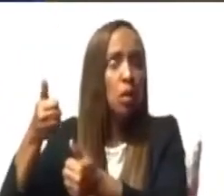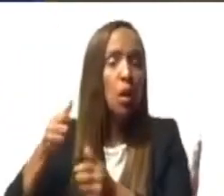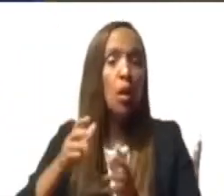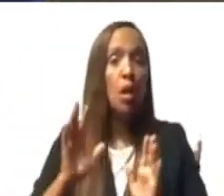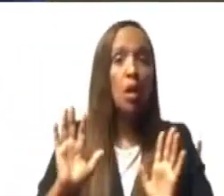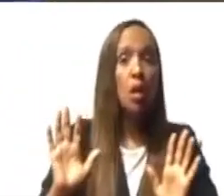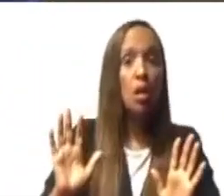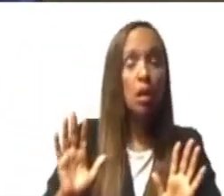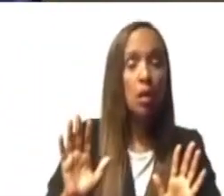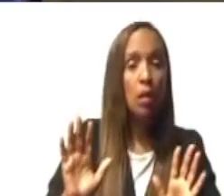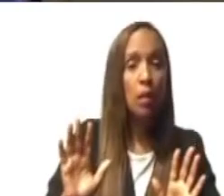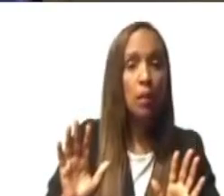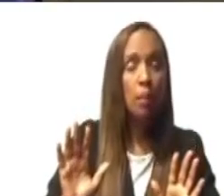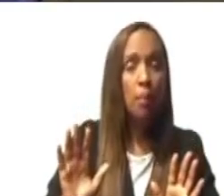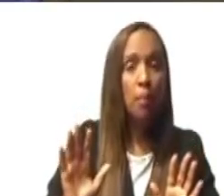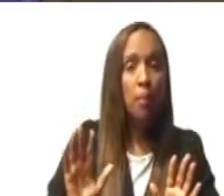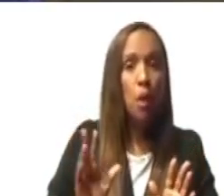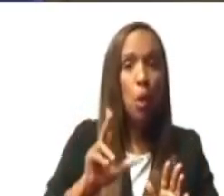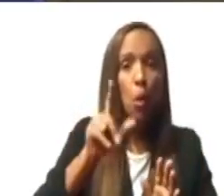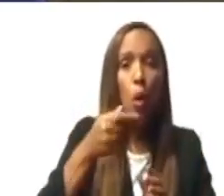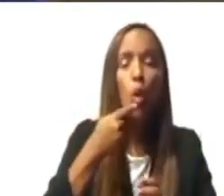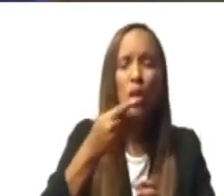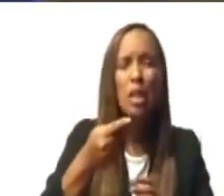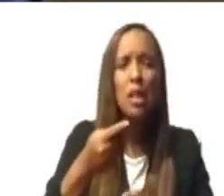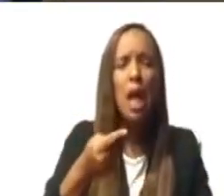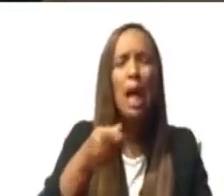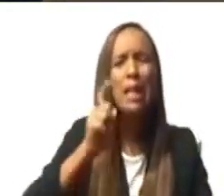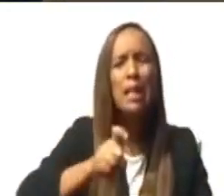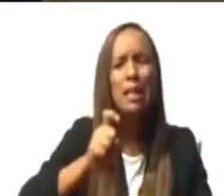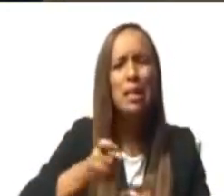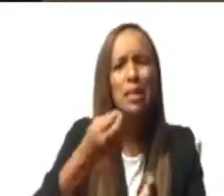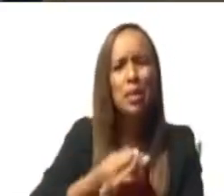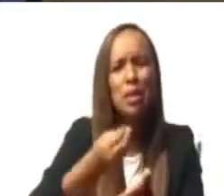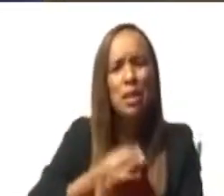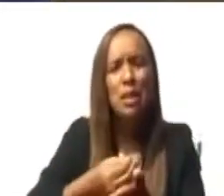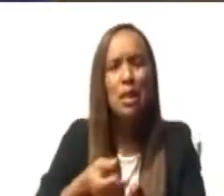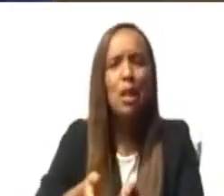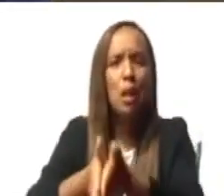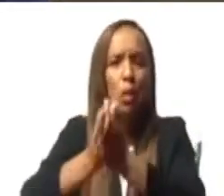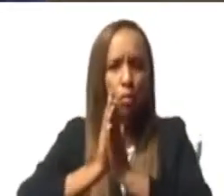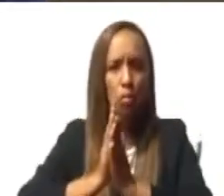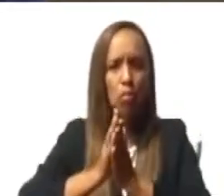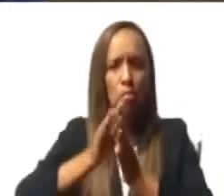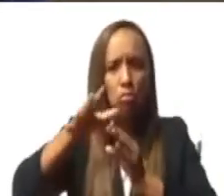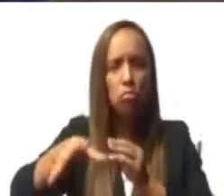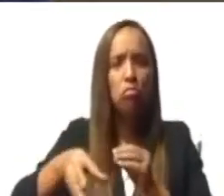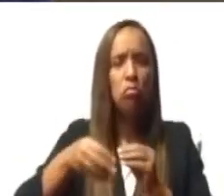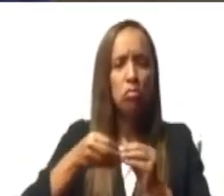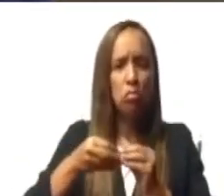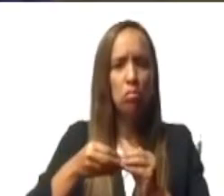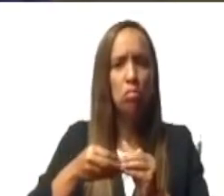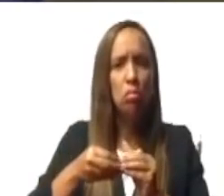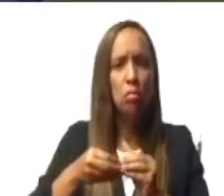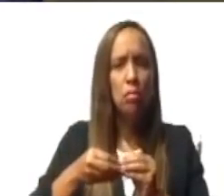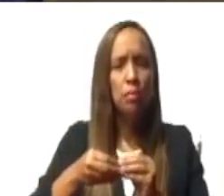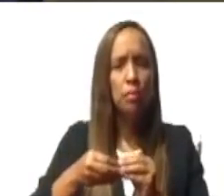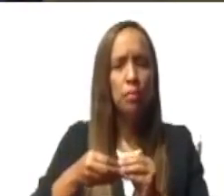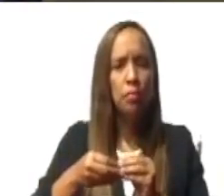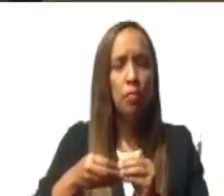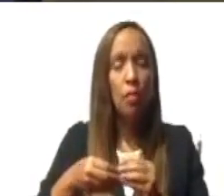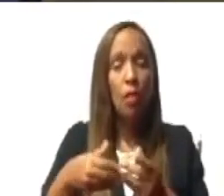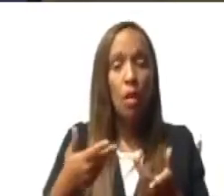recaudar 10 mil millones como consecuencia de la amnistía que